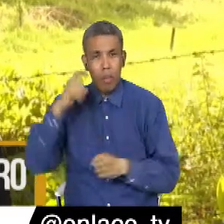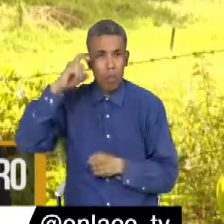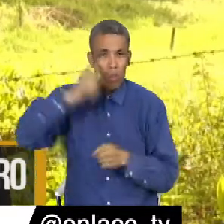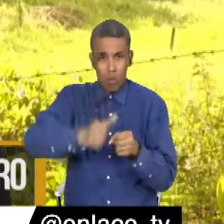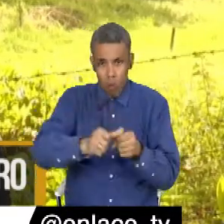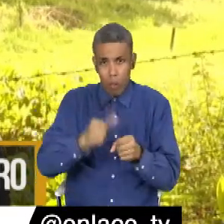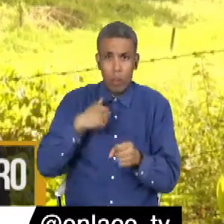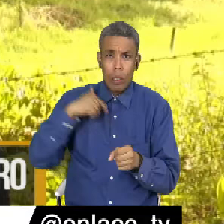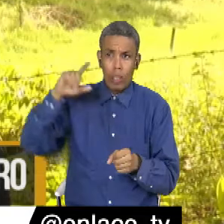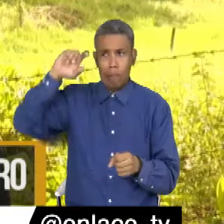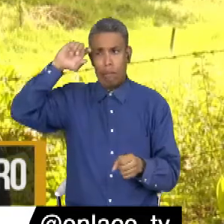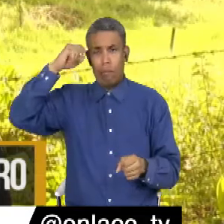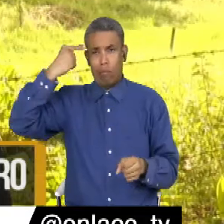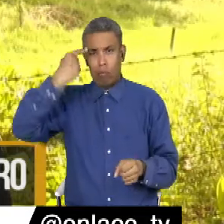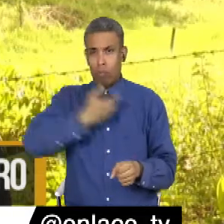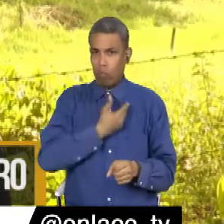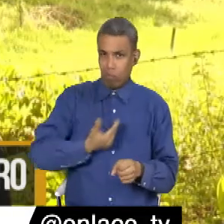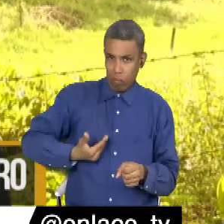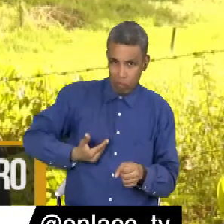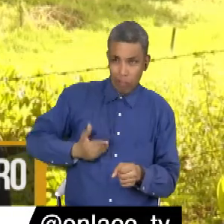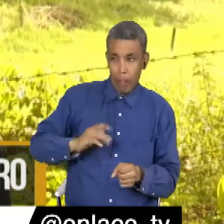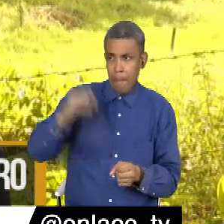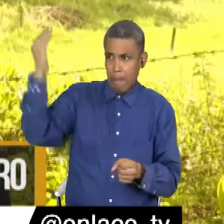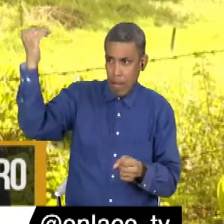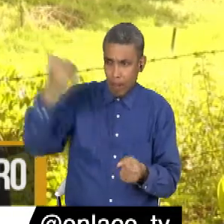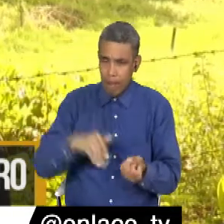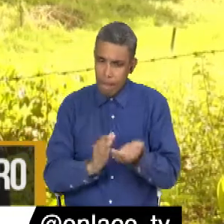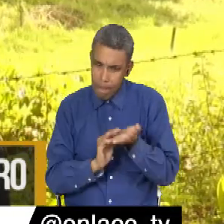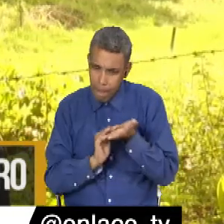nacional. Recientemente hice un